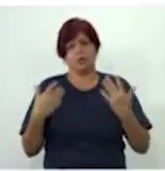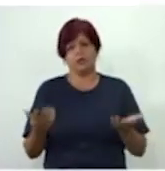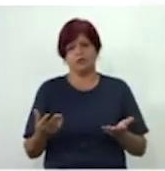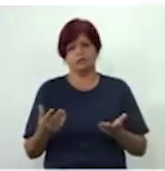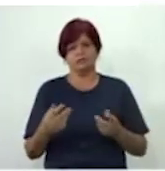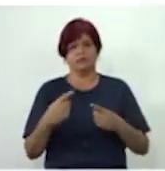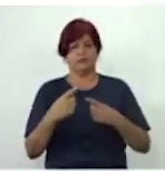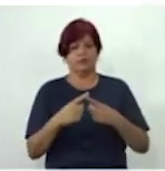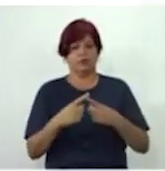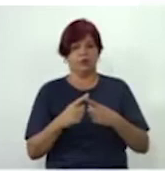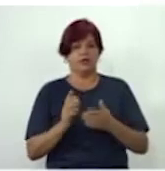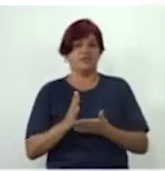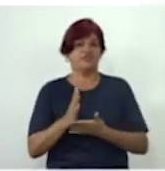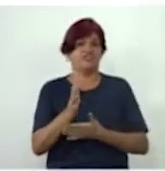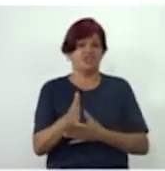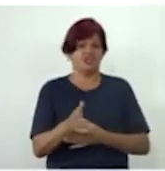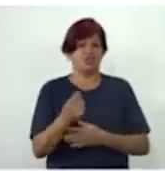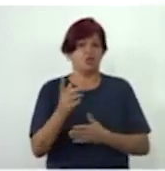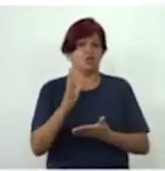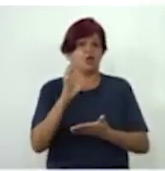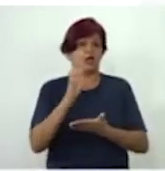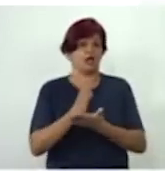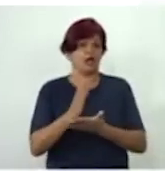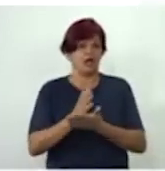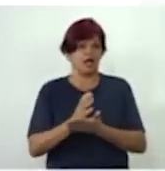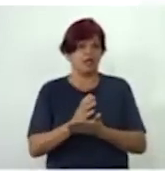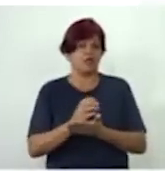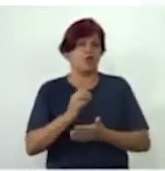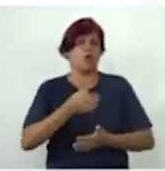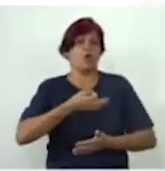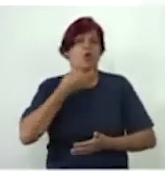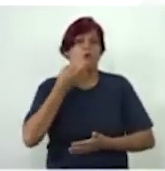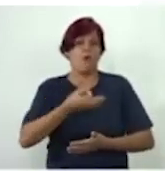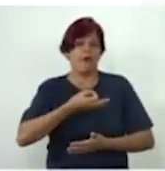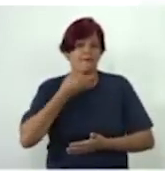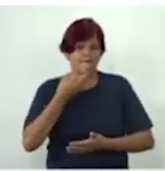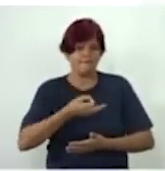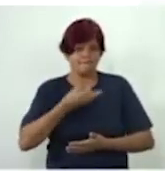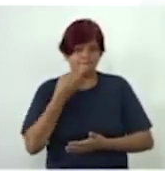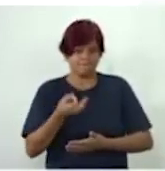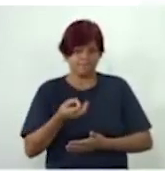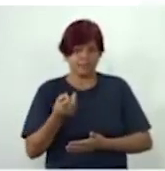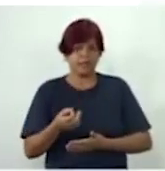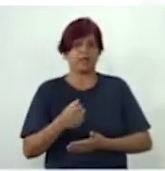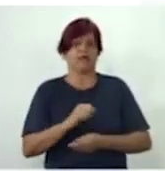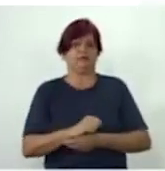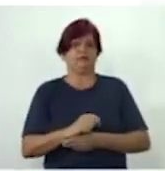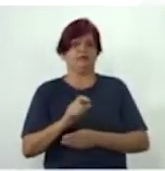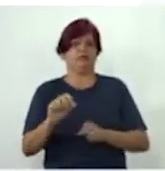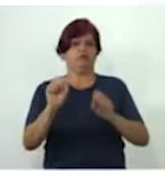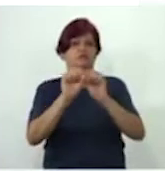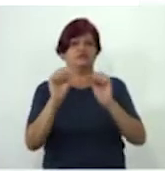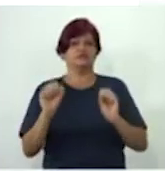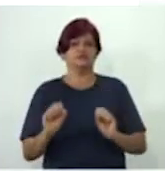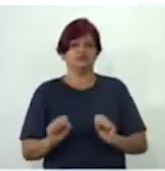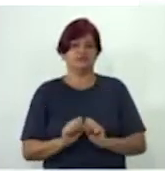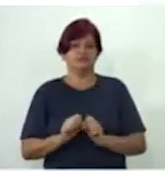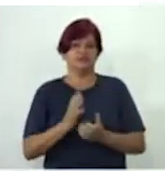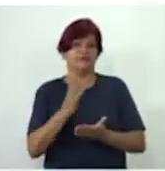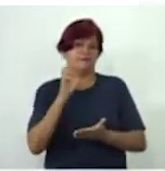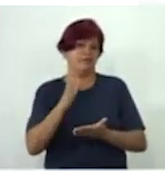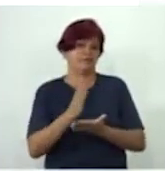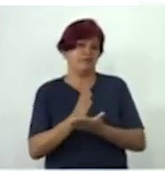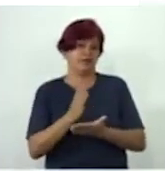dirigir una clase o fundamentar metodológicamente un sistema de clase o una clase.